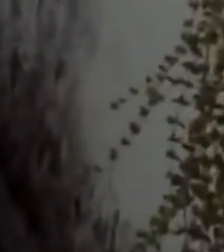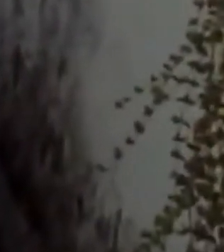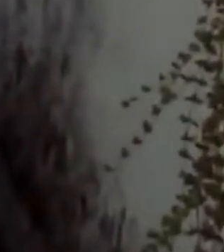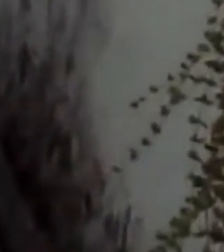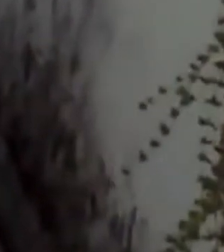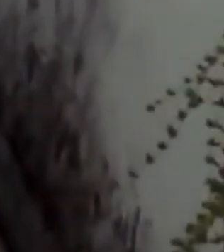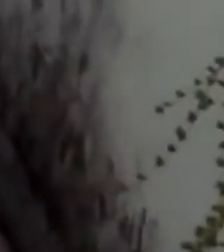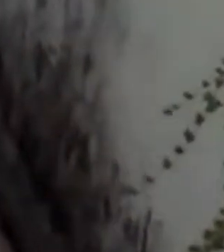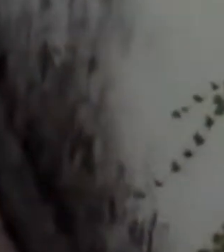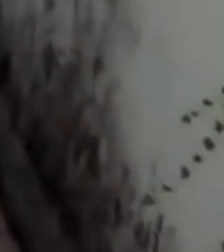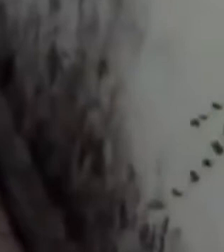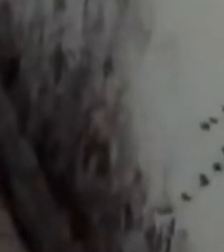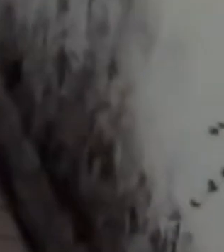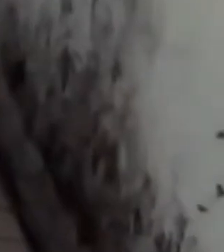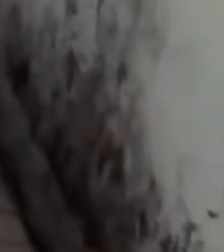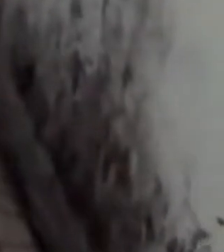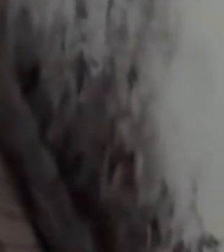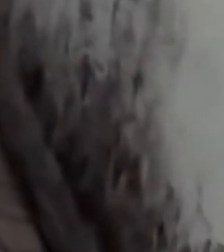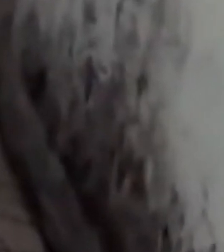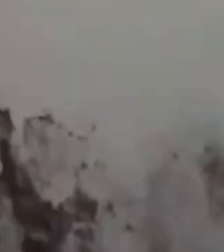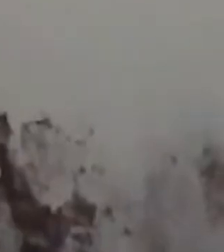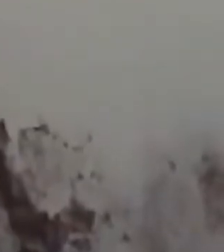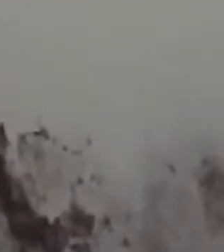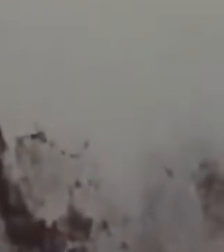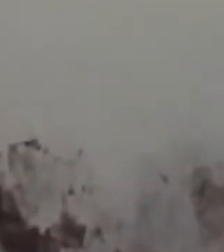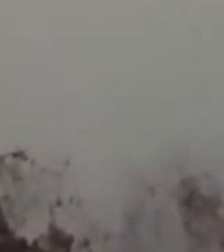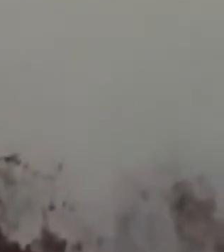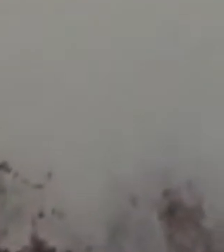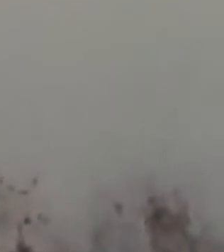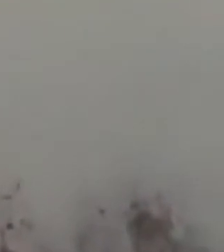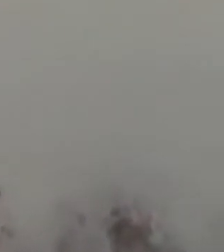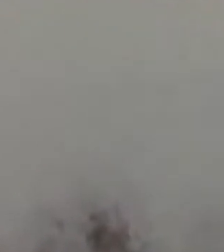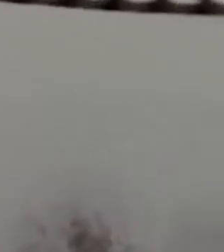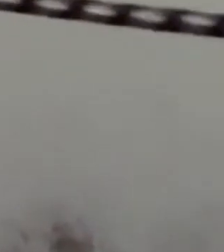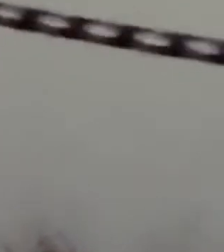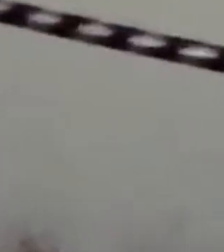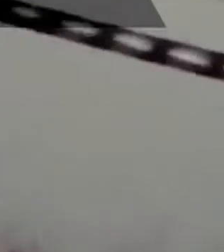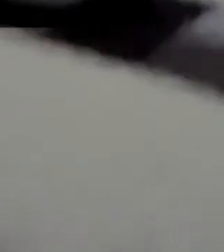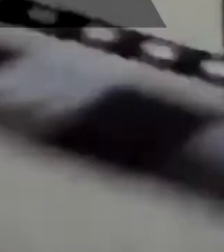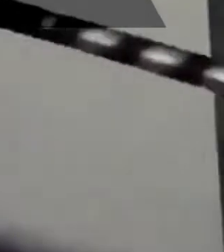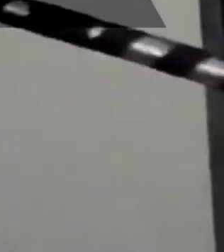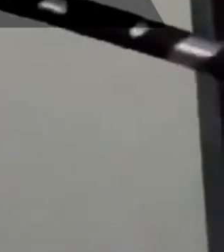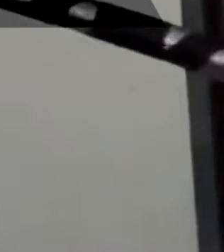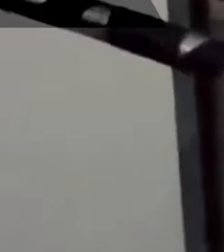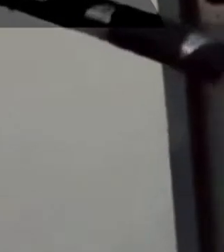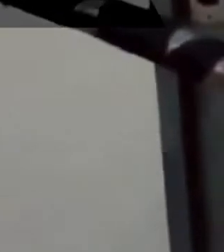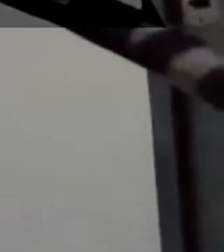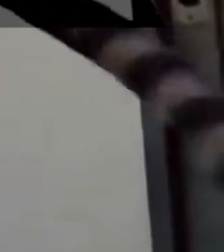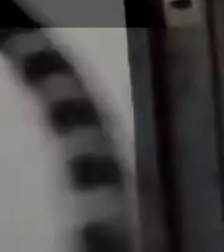bien, tenía muy puesto. Mi amigo,